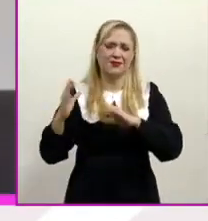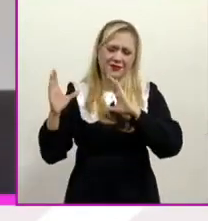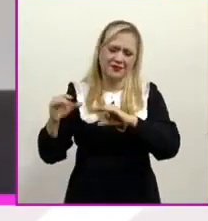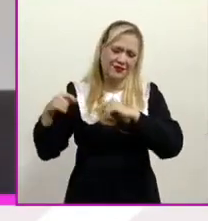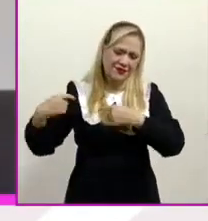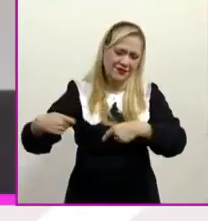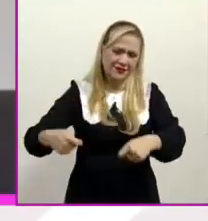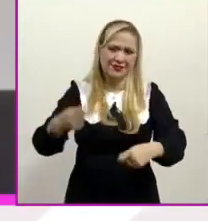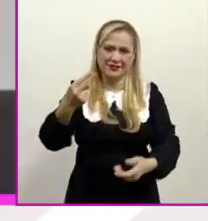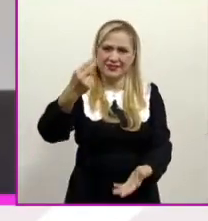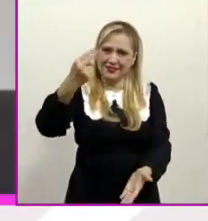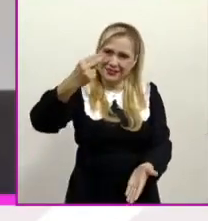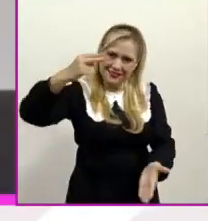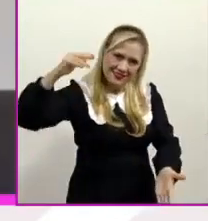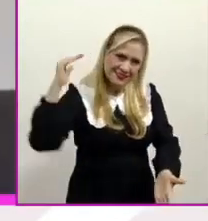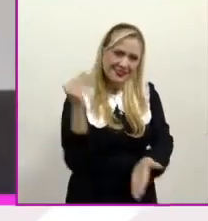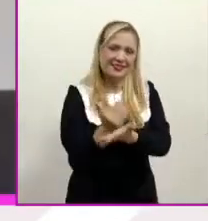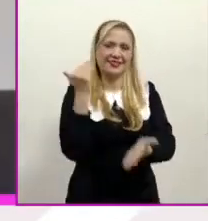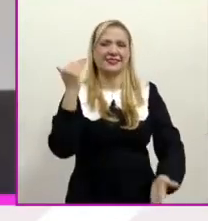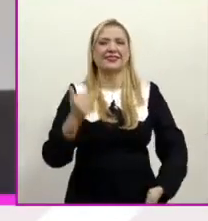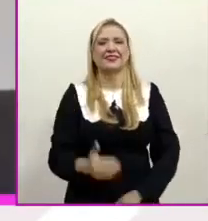¿no?